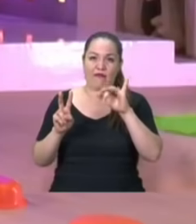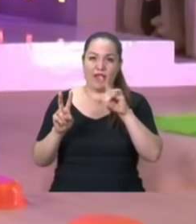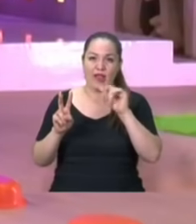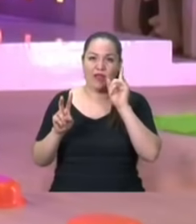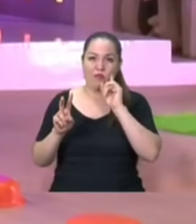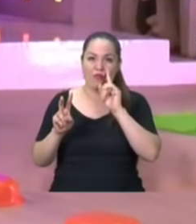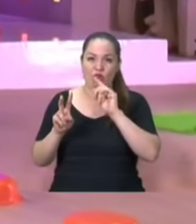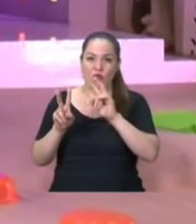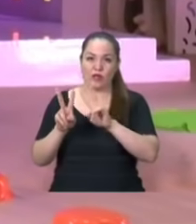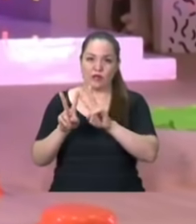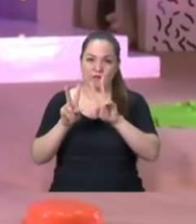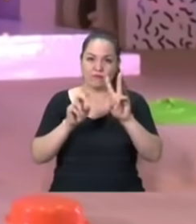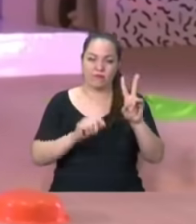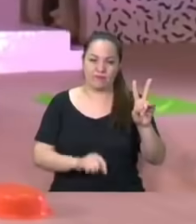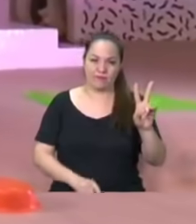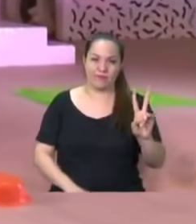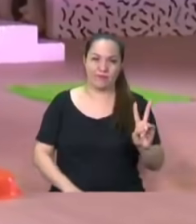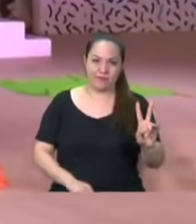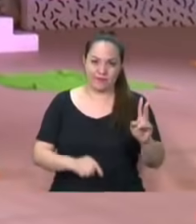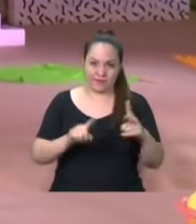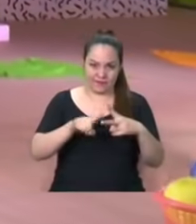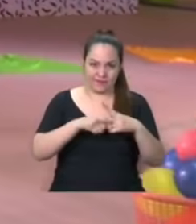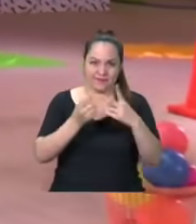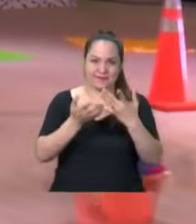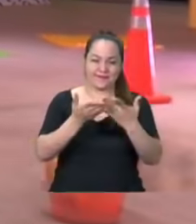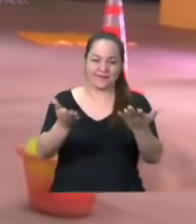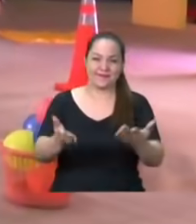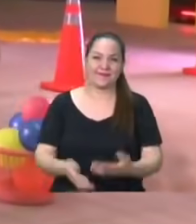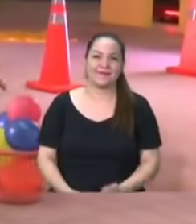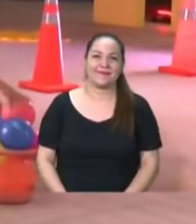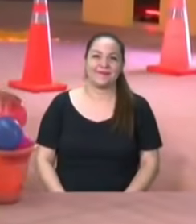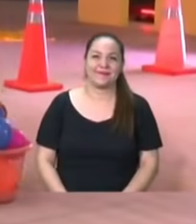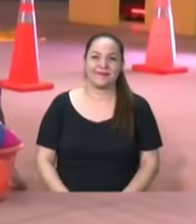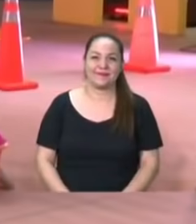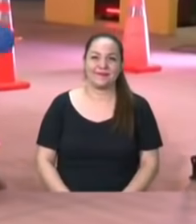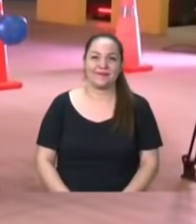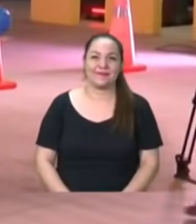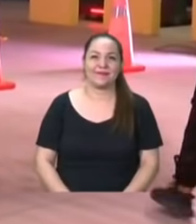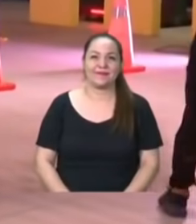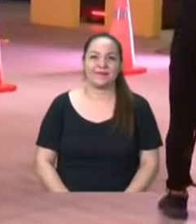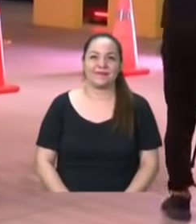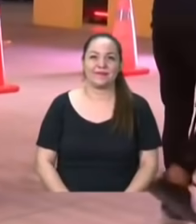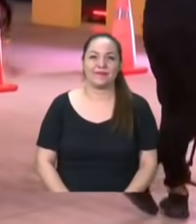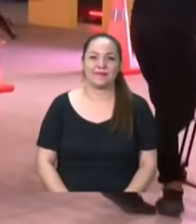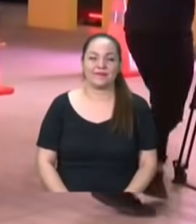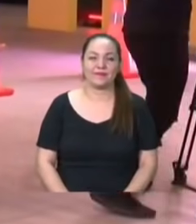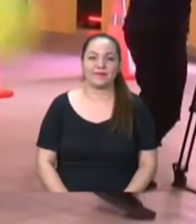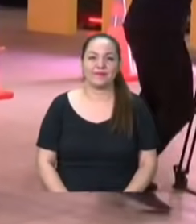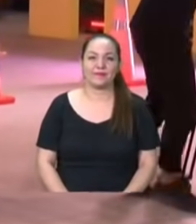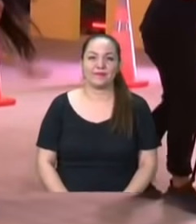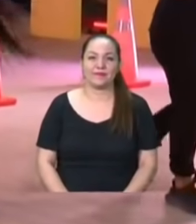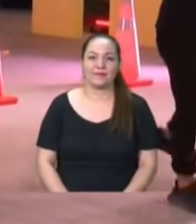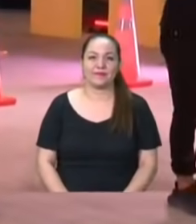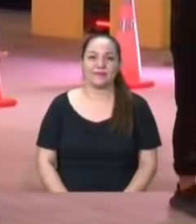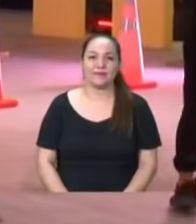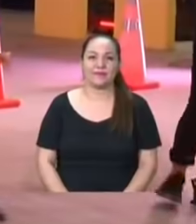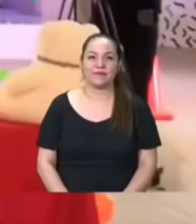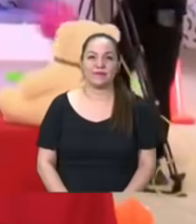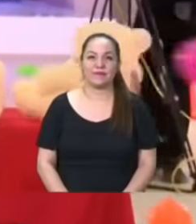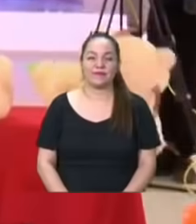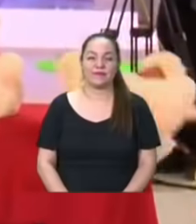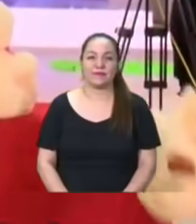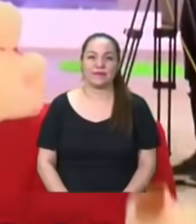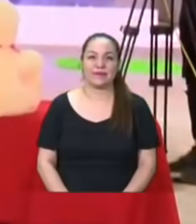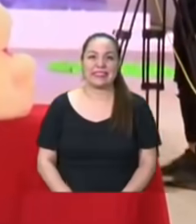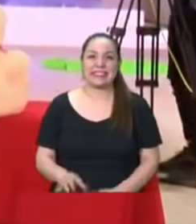Seisatlón. Dice 1, 2, 3. ¡Seisatlón, vámonos! Carlos César Aguilar. Así es, aquí